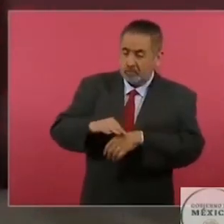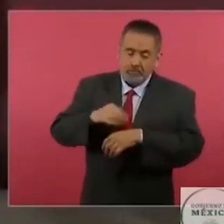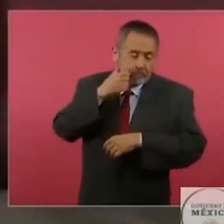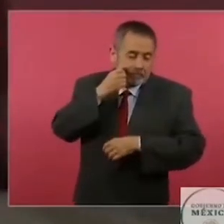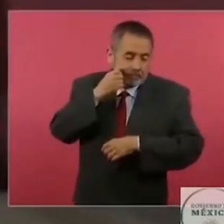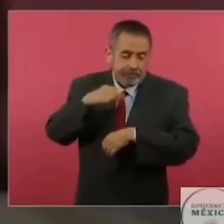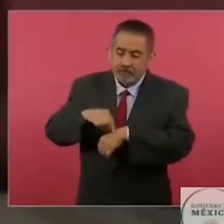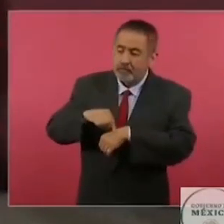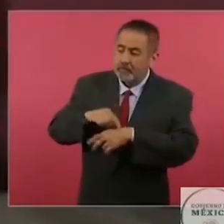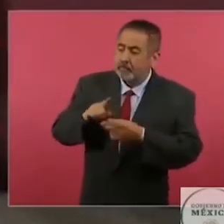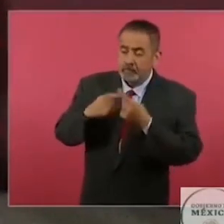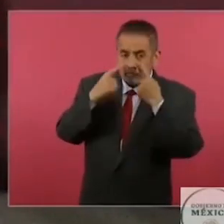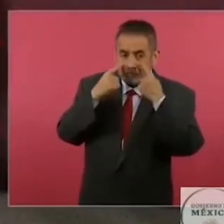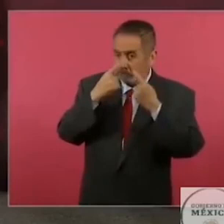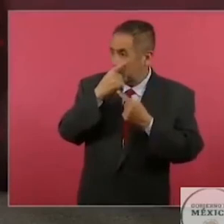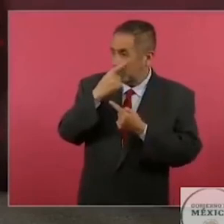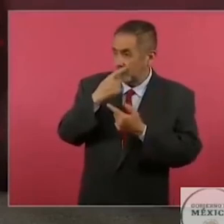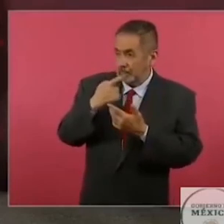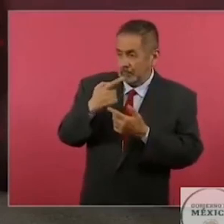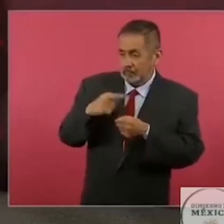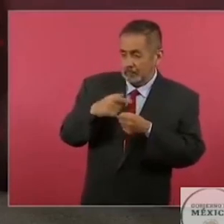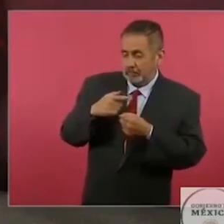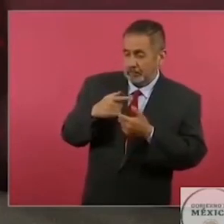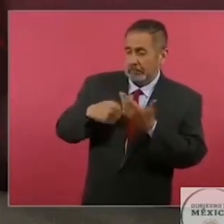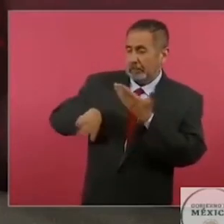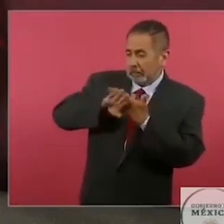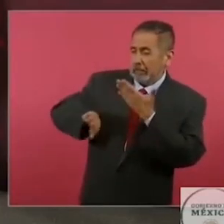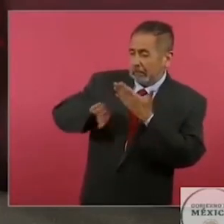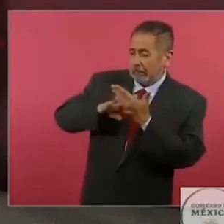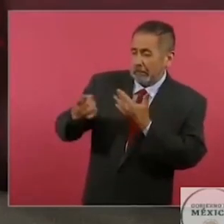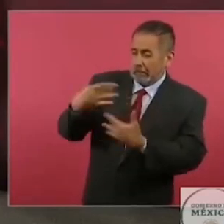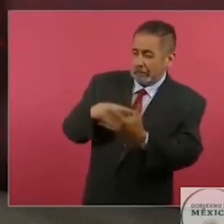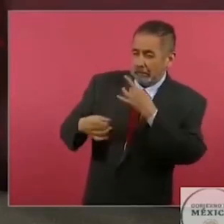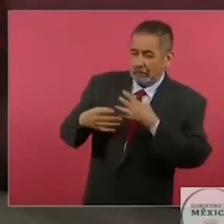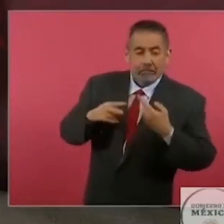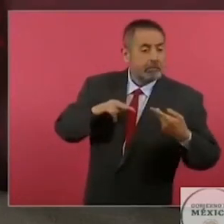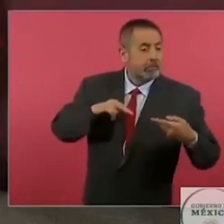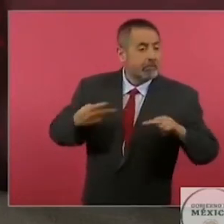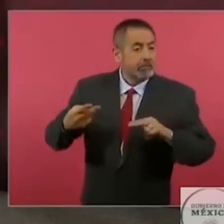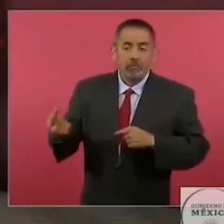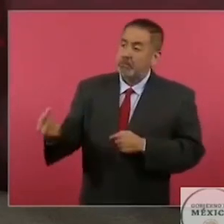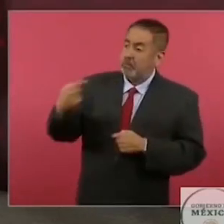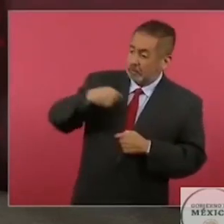piel, al color de mis ojos, porque es una discriminación inversa la que él hace.